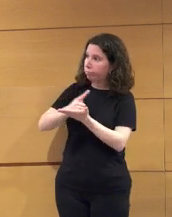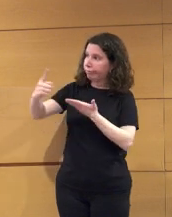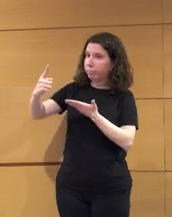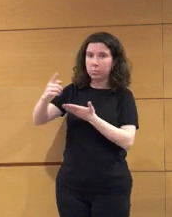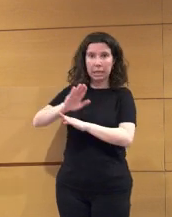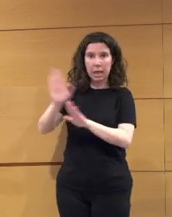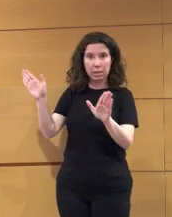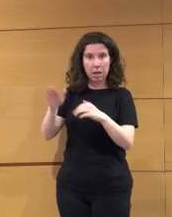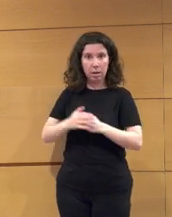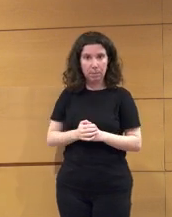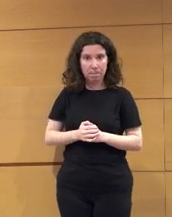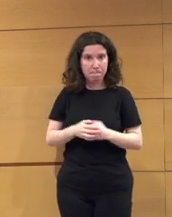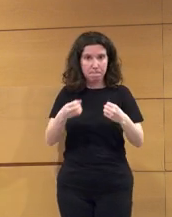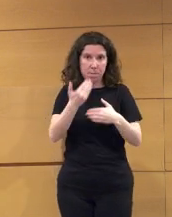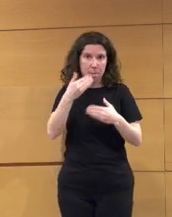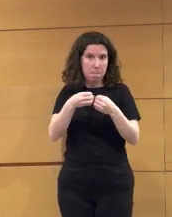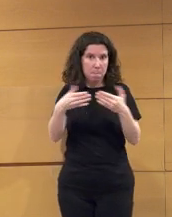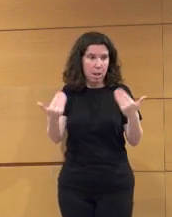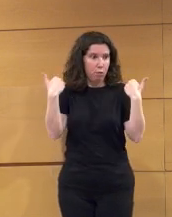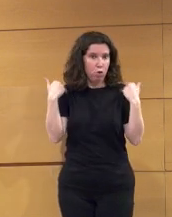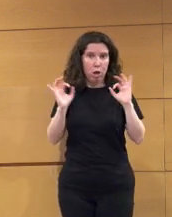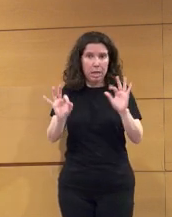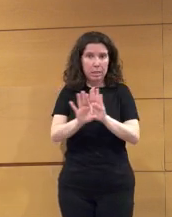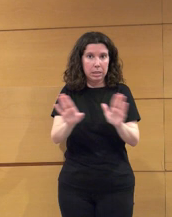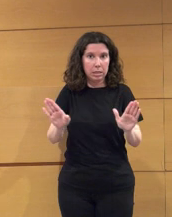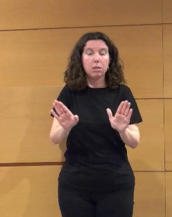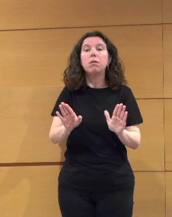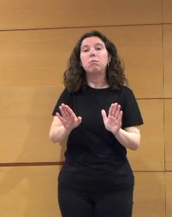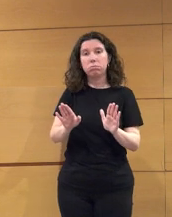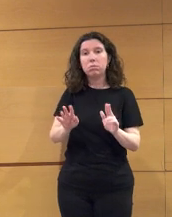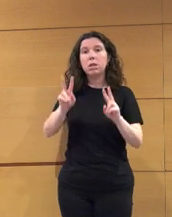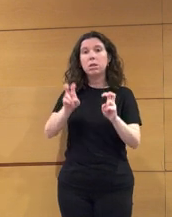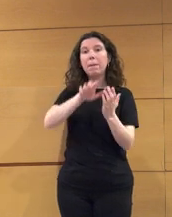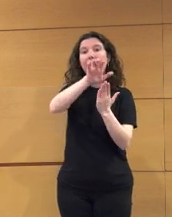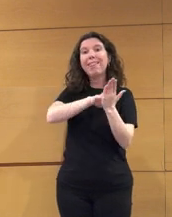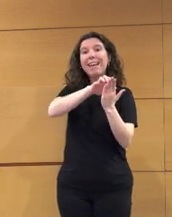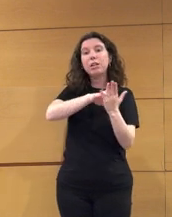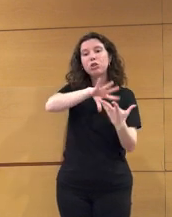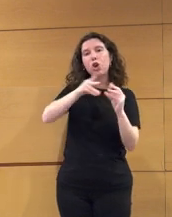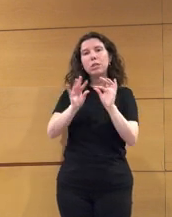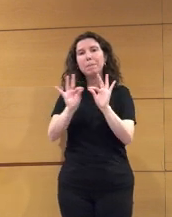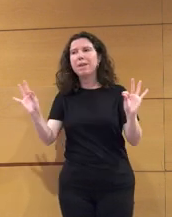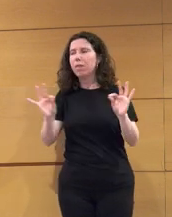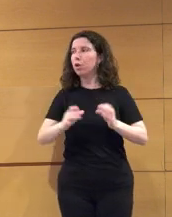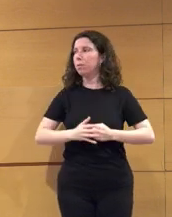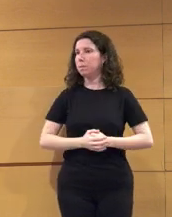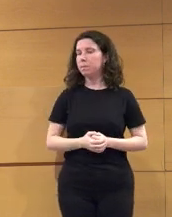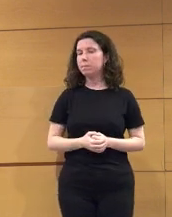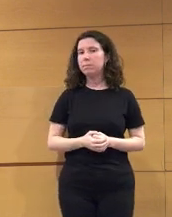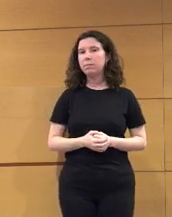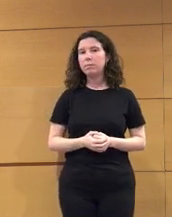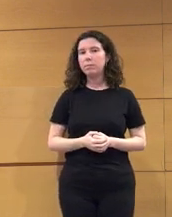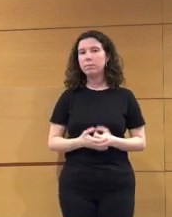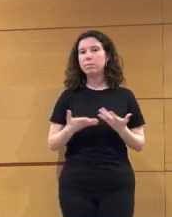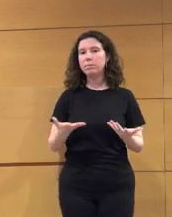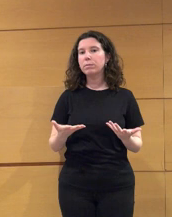es básicamente lo que tiene que hacer un mail, y con las opciones de accesibilidad que eran simplificación de textos, además de otras. Con la